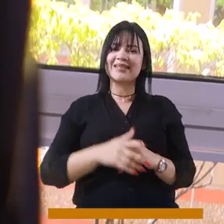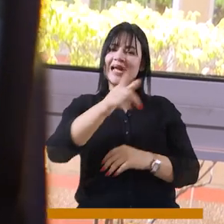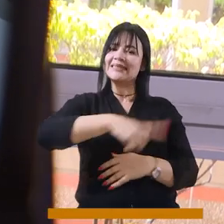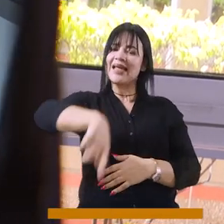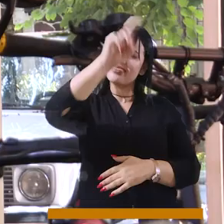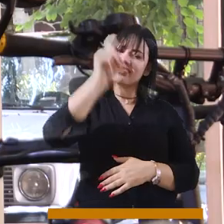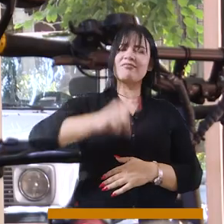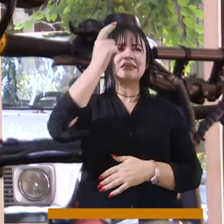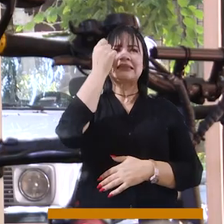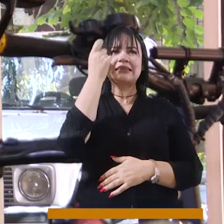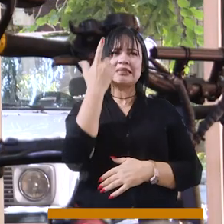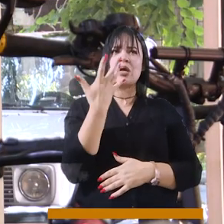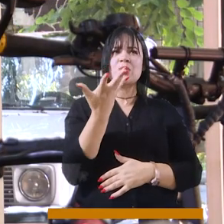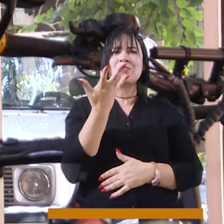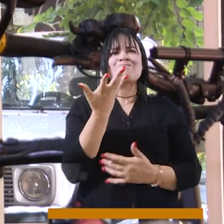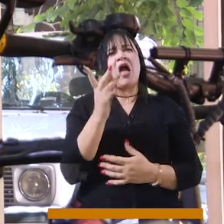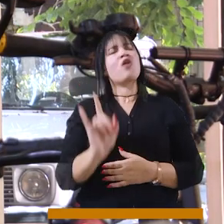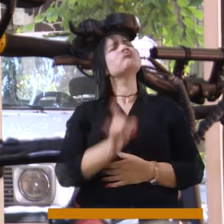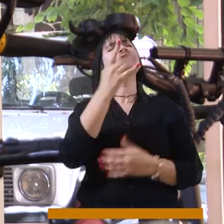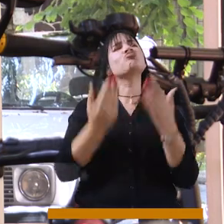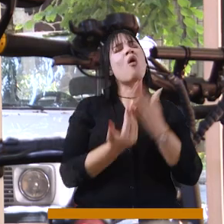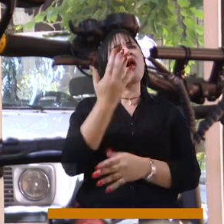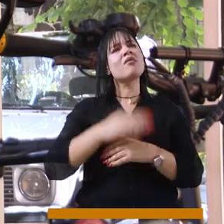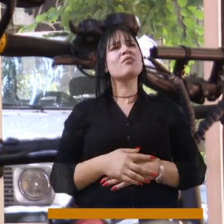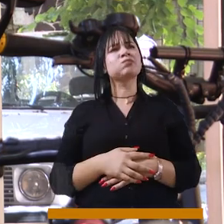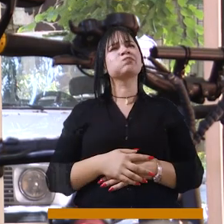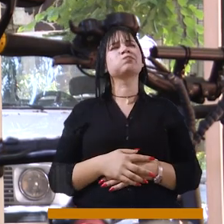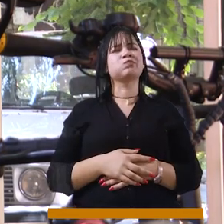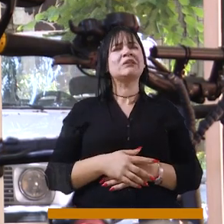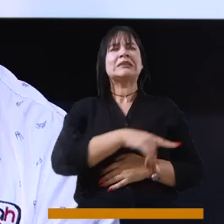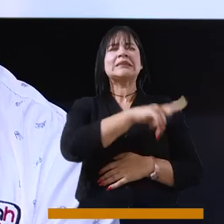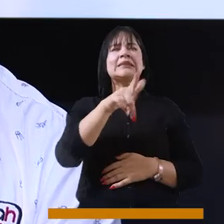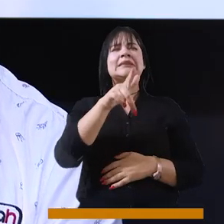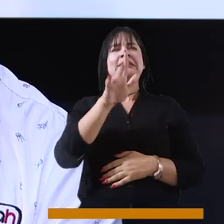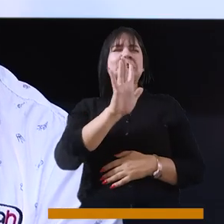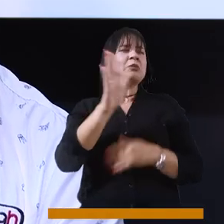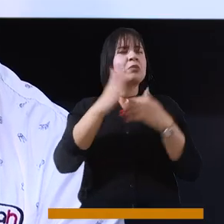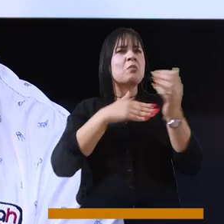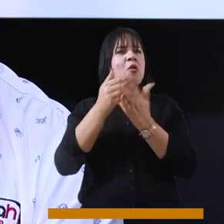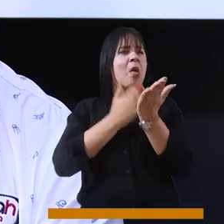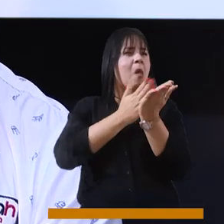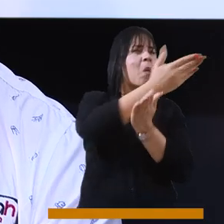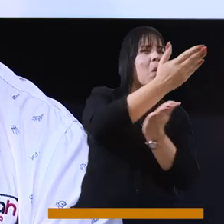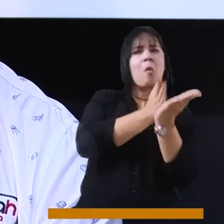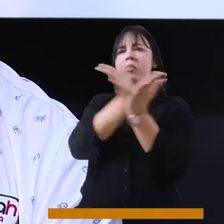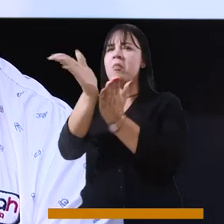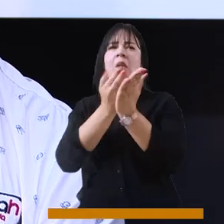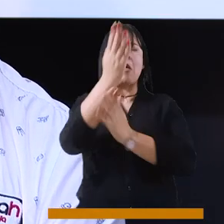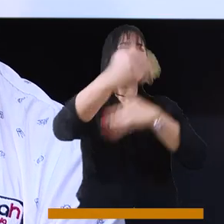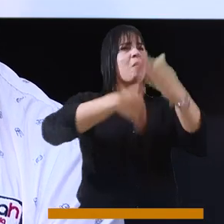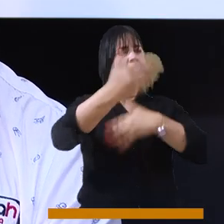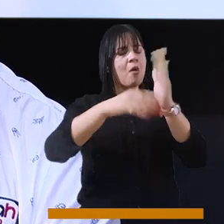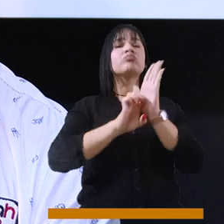que entiendan que comprendan un caso nuevo eh que tiene variantes de éxito y y